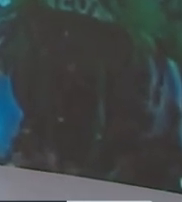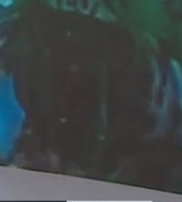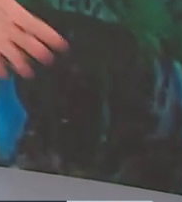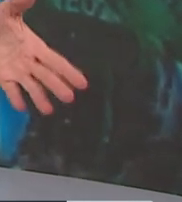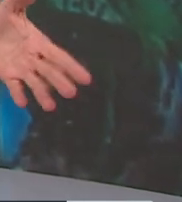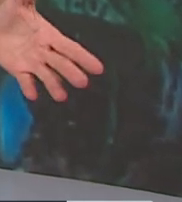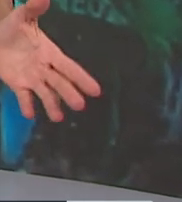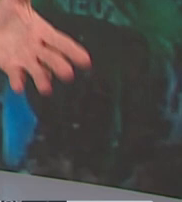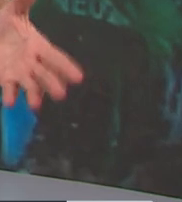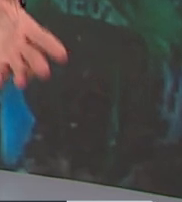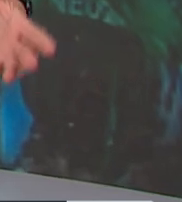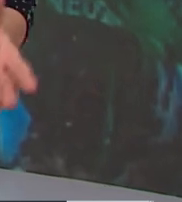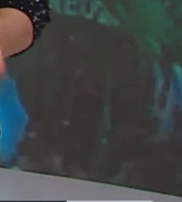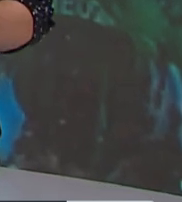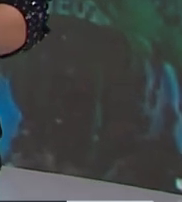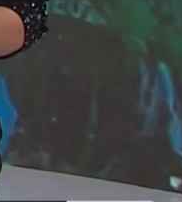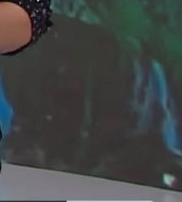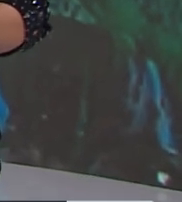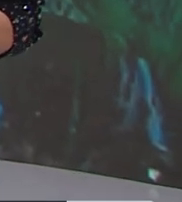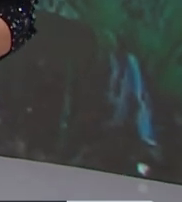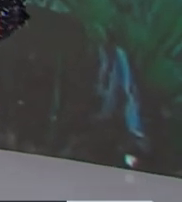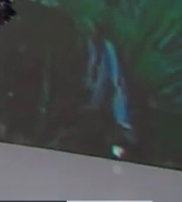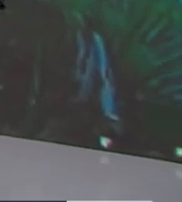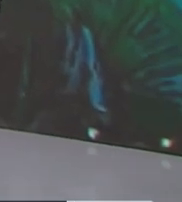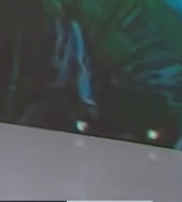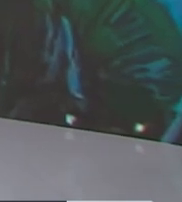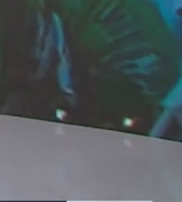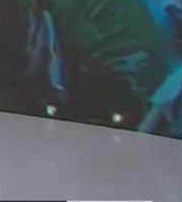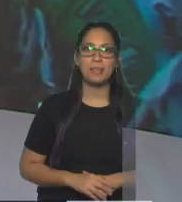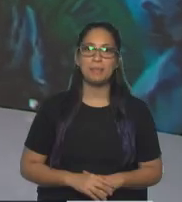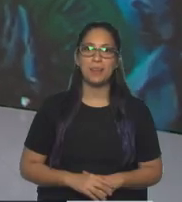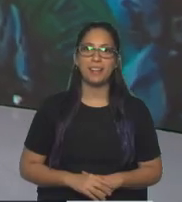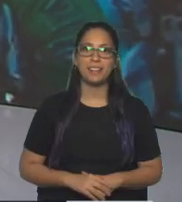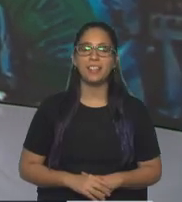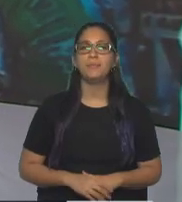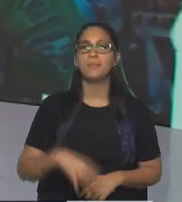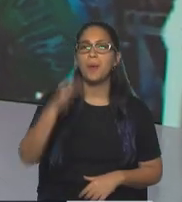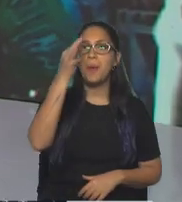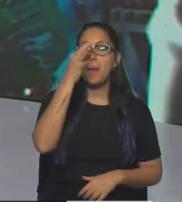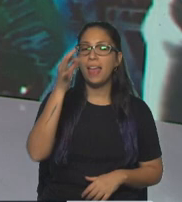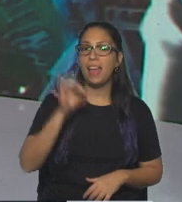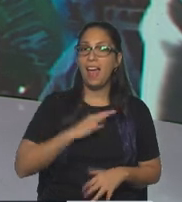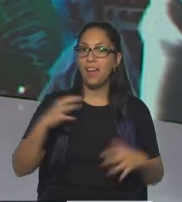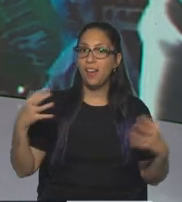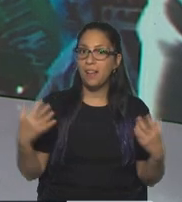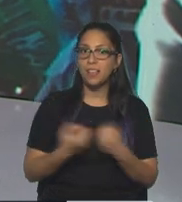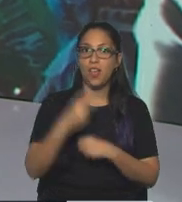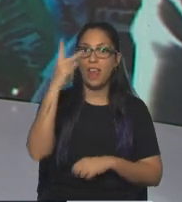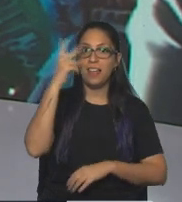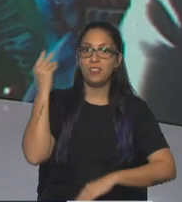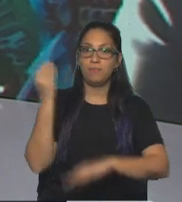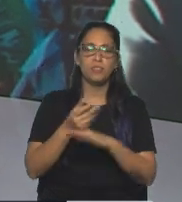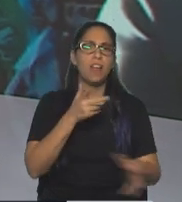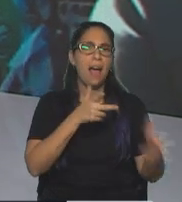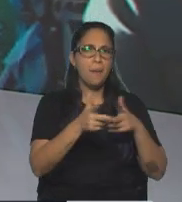Kirchner y además ustedes saben, en un contexto electoral en donde las definiciones se empiezan a precipitar. Hablamos sobre